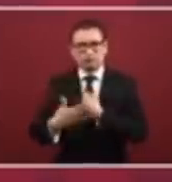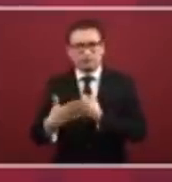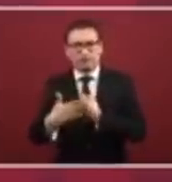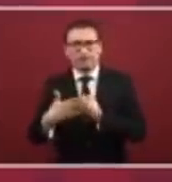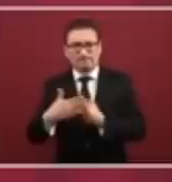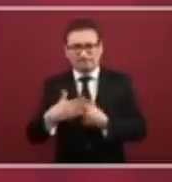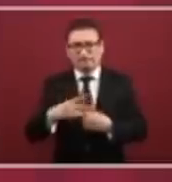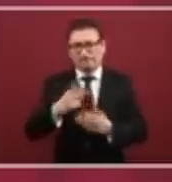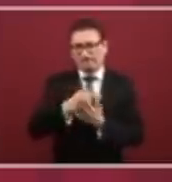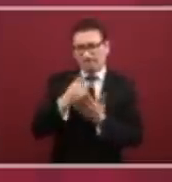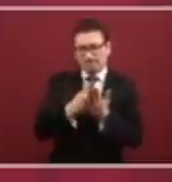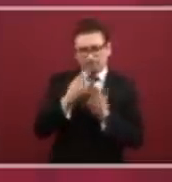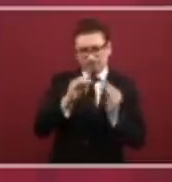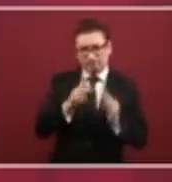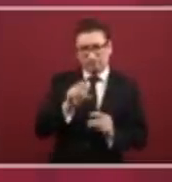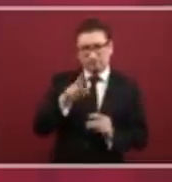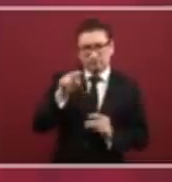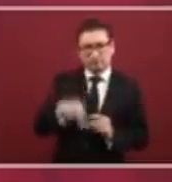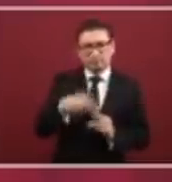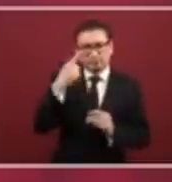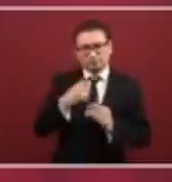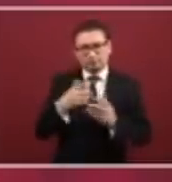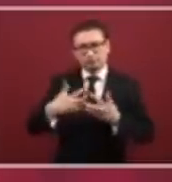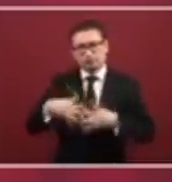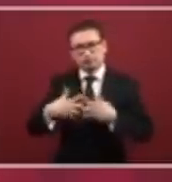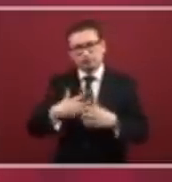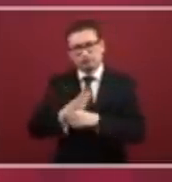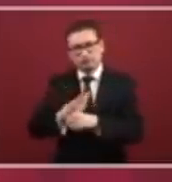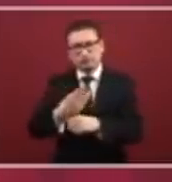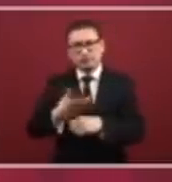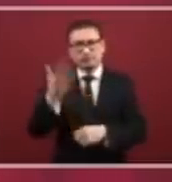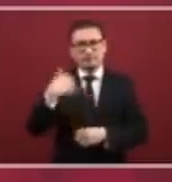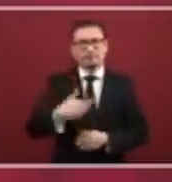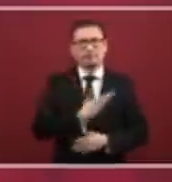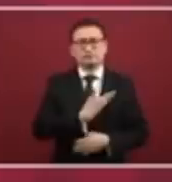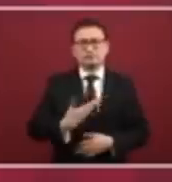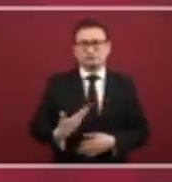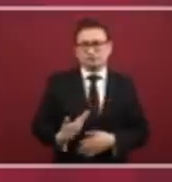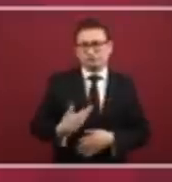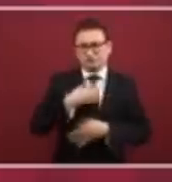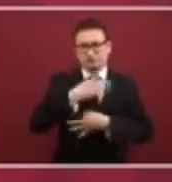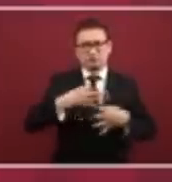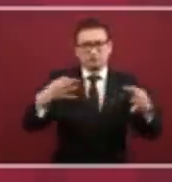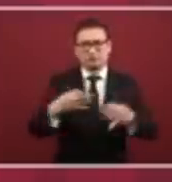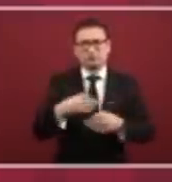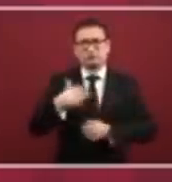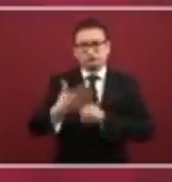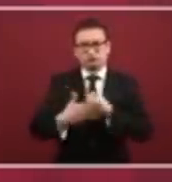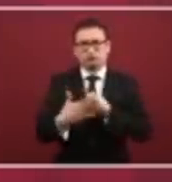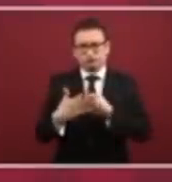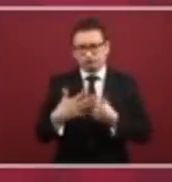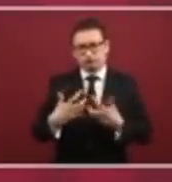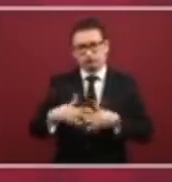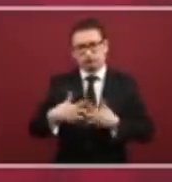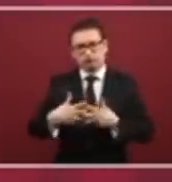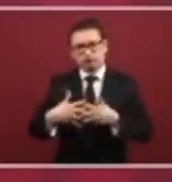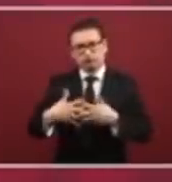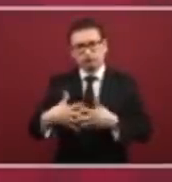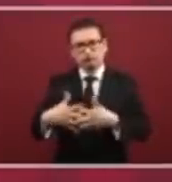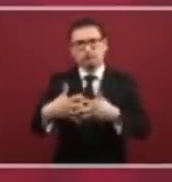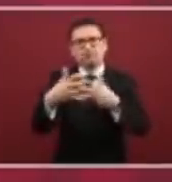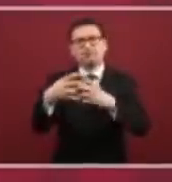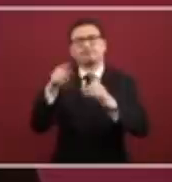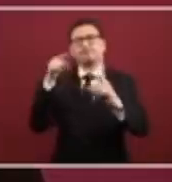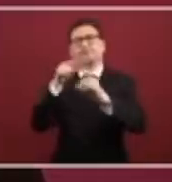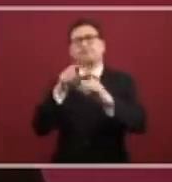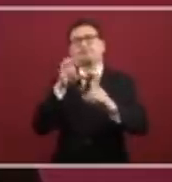Refinación anunciado por el presidente de la República, la capacidad instalada permitirá alcanzar una producción